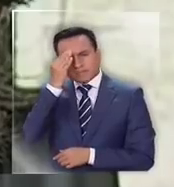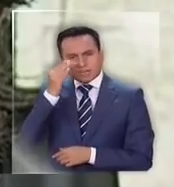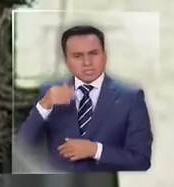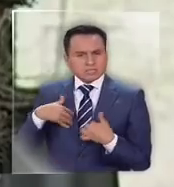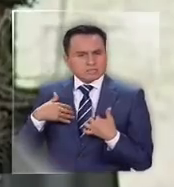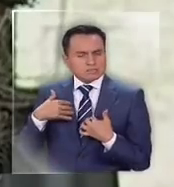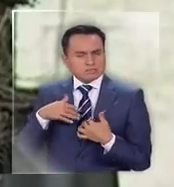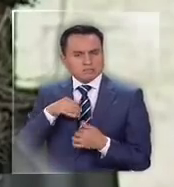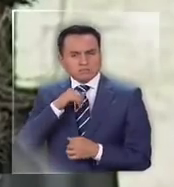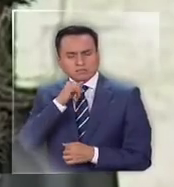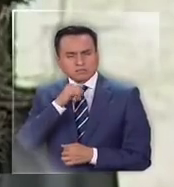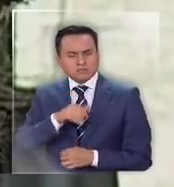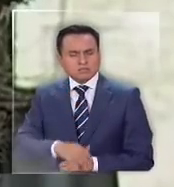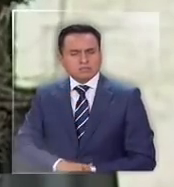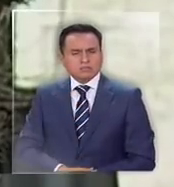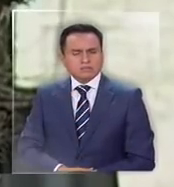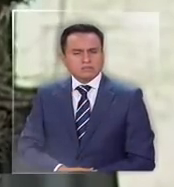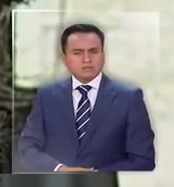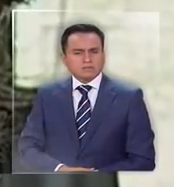y que